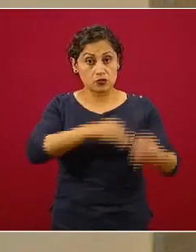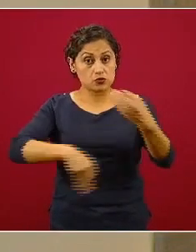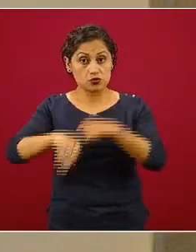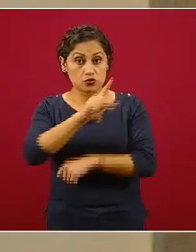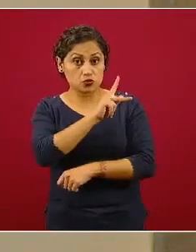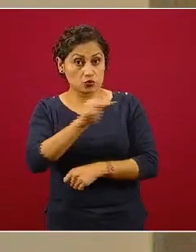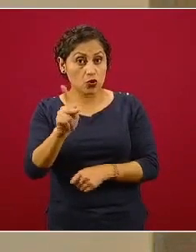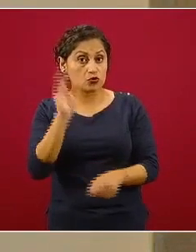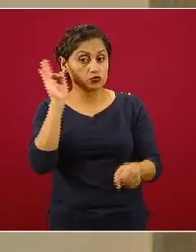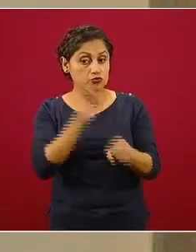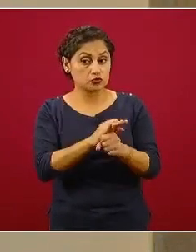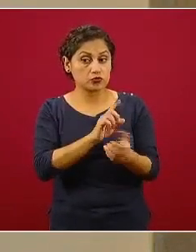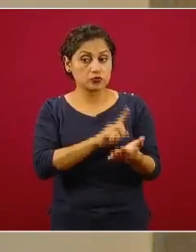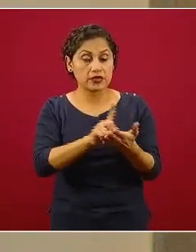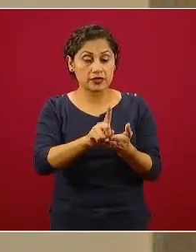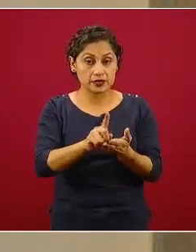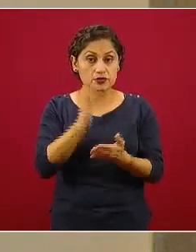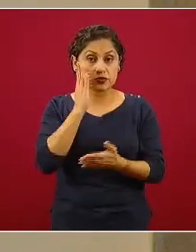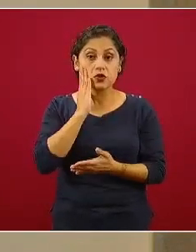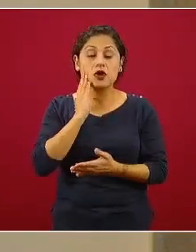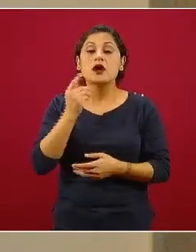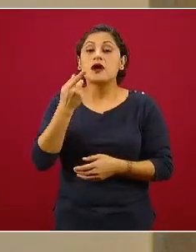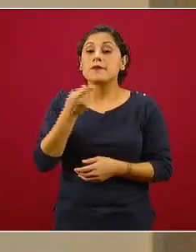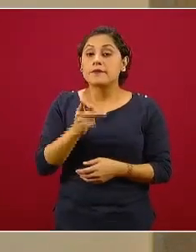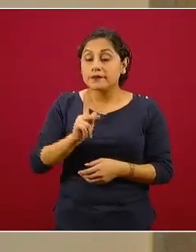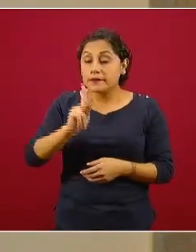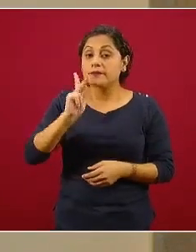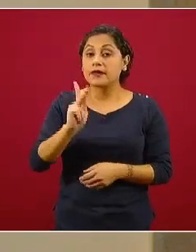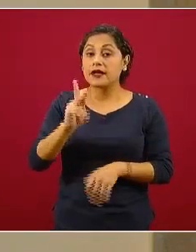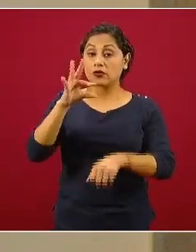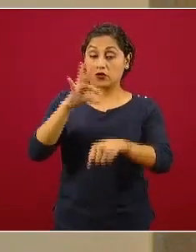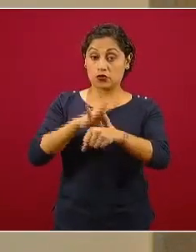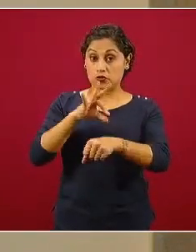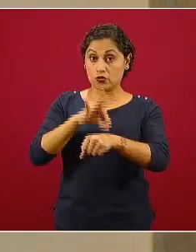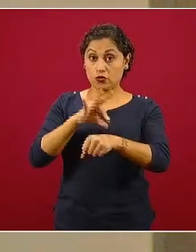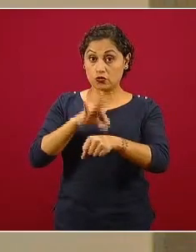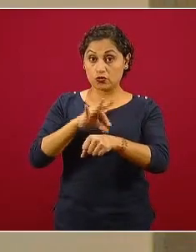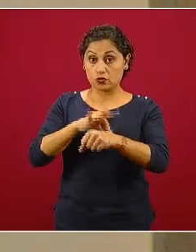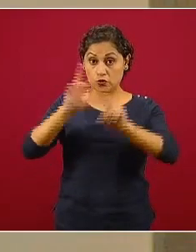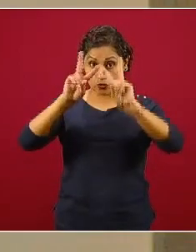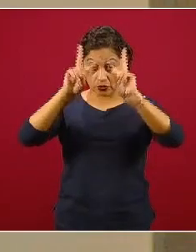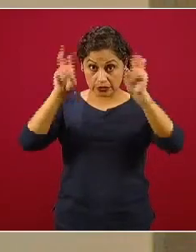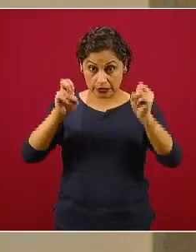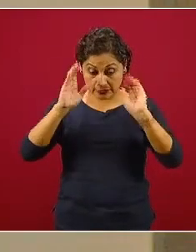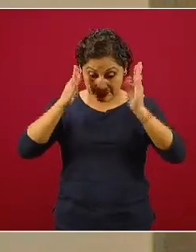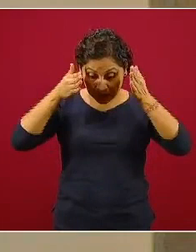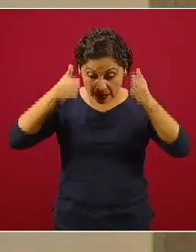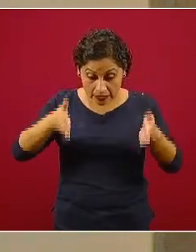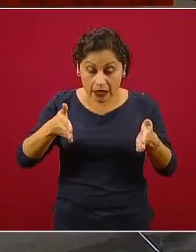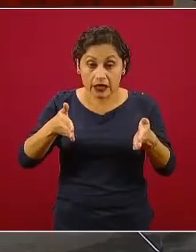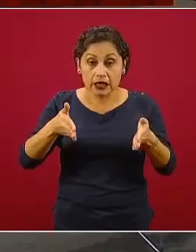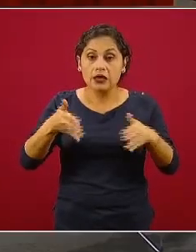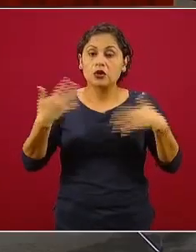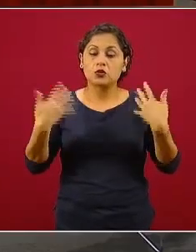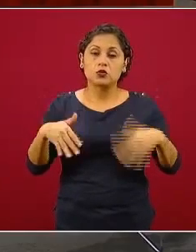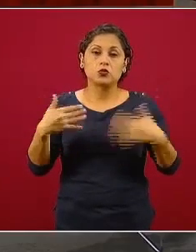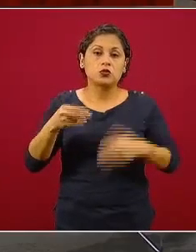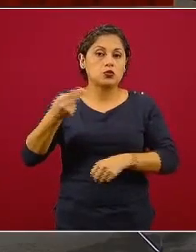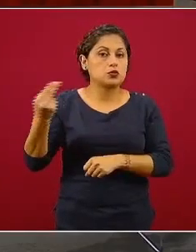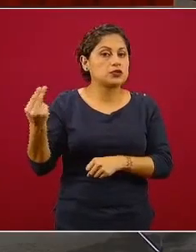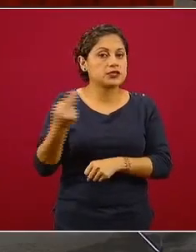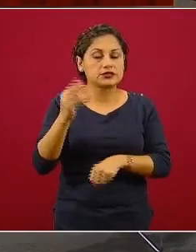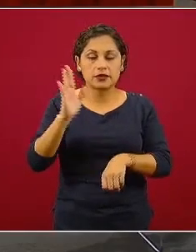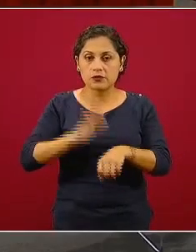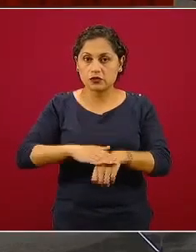pero desde el punto de vista médico es muy claro visualizar que es más importante que la persona que se